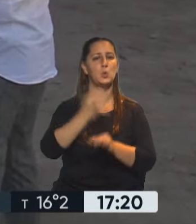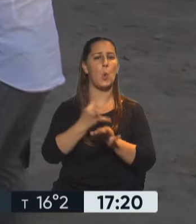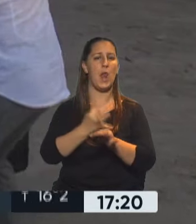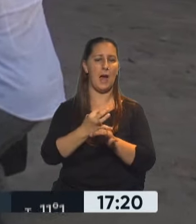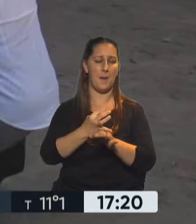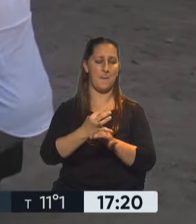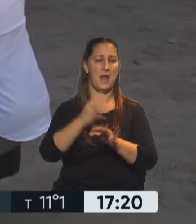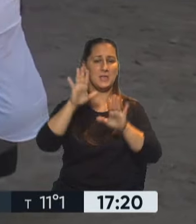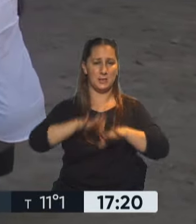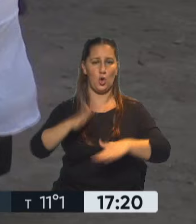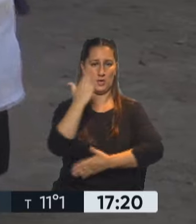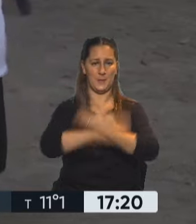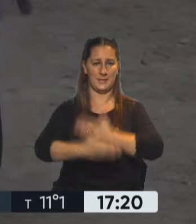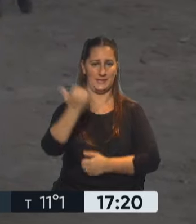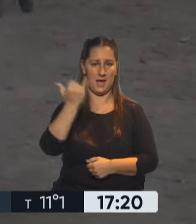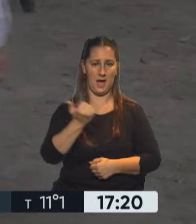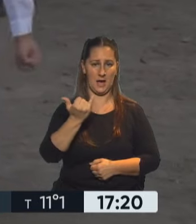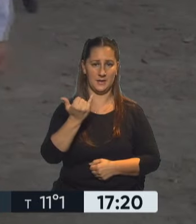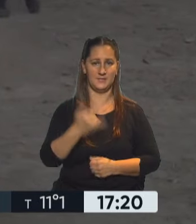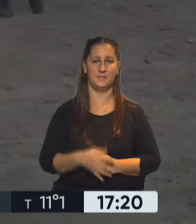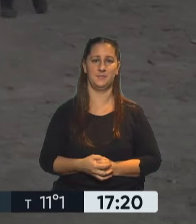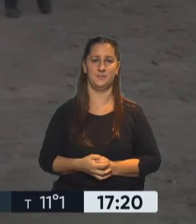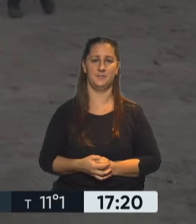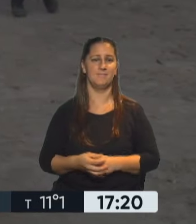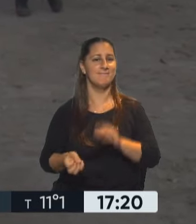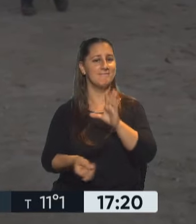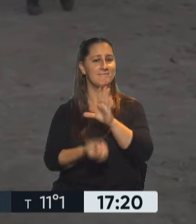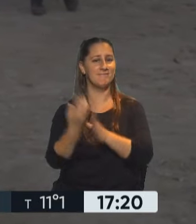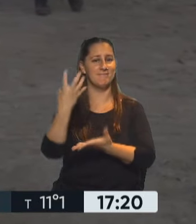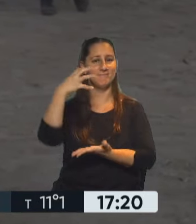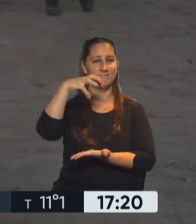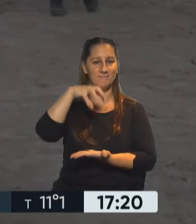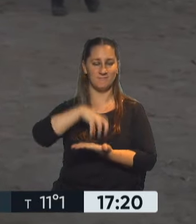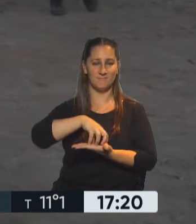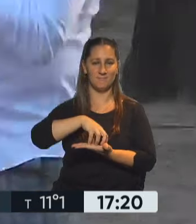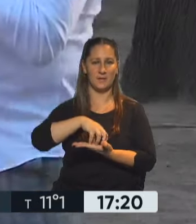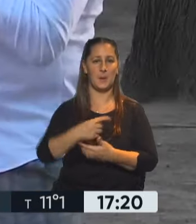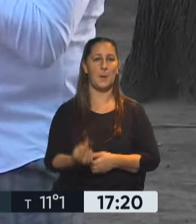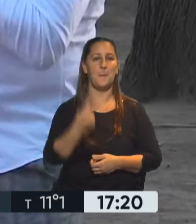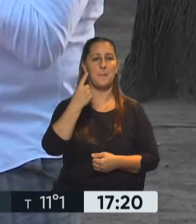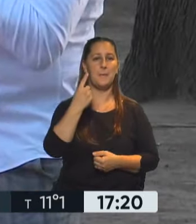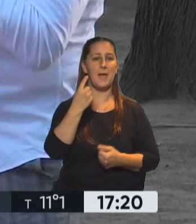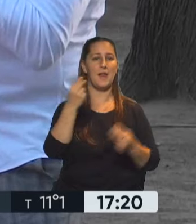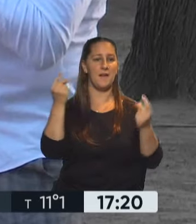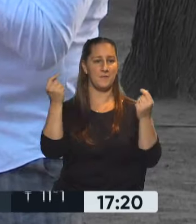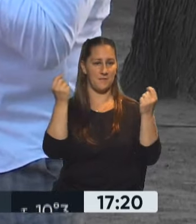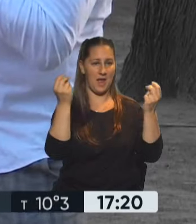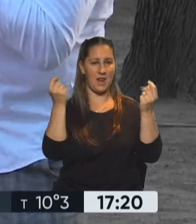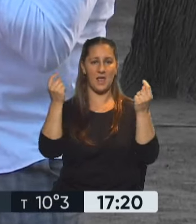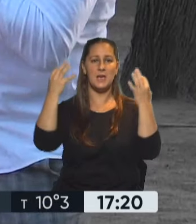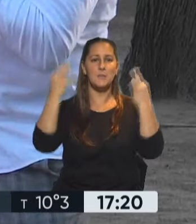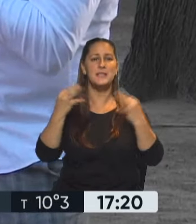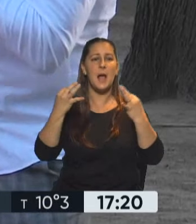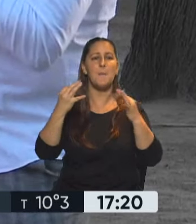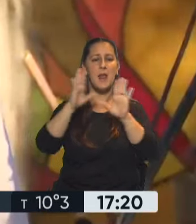donde hemos creado y se ha formado en la institución el primer ballet folclórico especial del